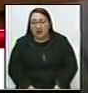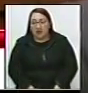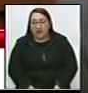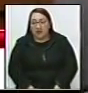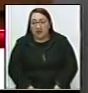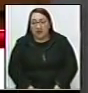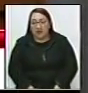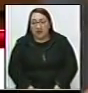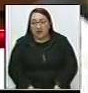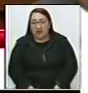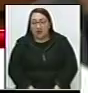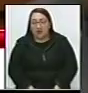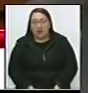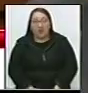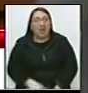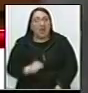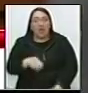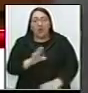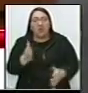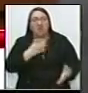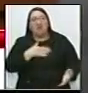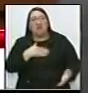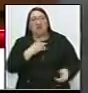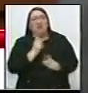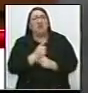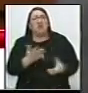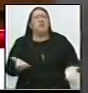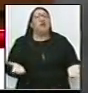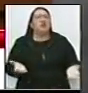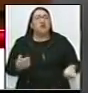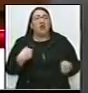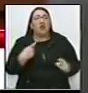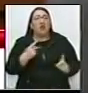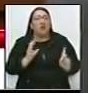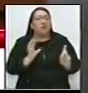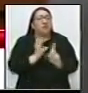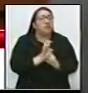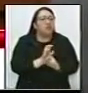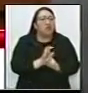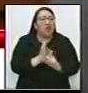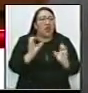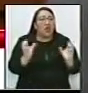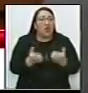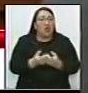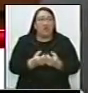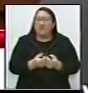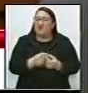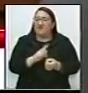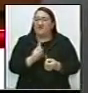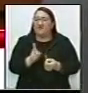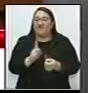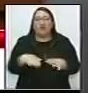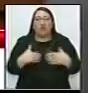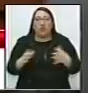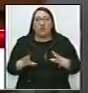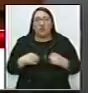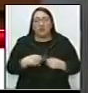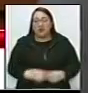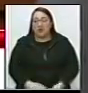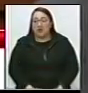aquí no hay ni pechadas, ni arrinconamientos, ni se le pone contra la pared al Congreso de la República, ni lo podemos